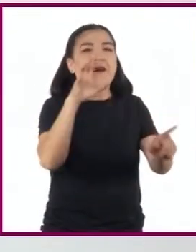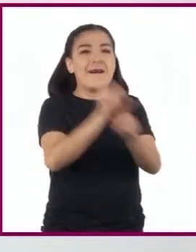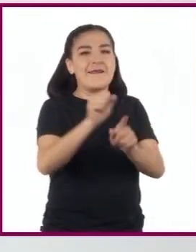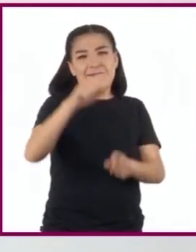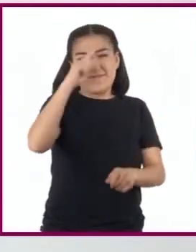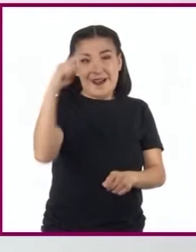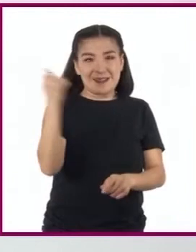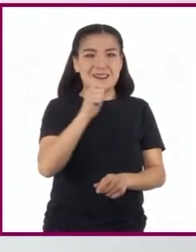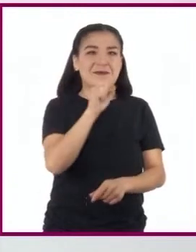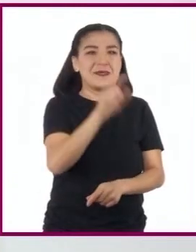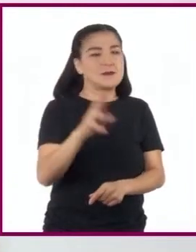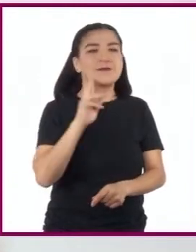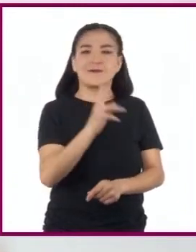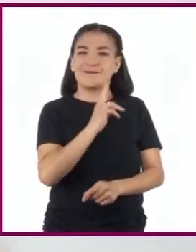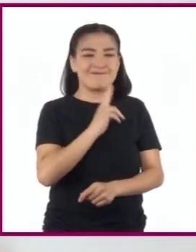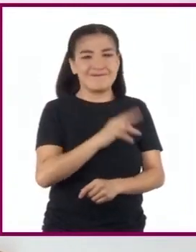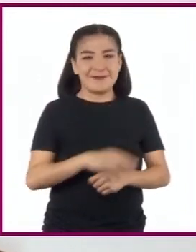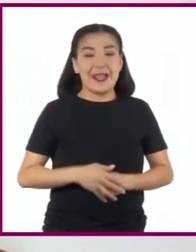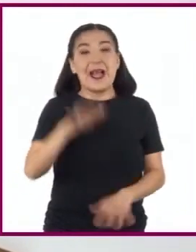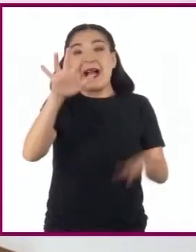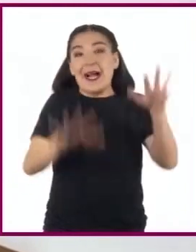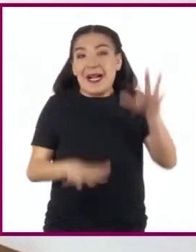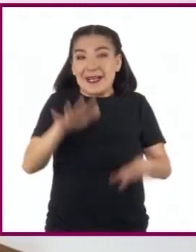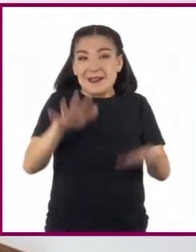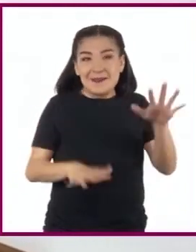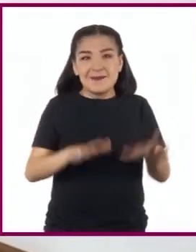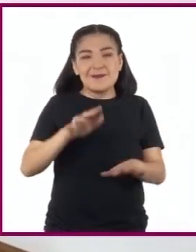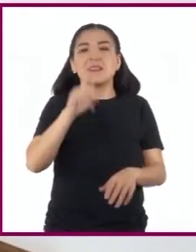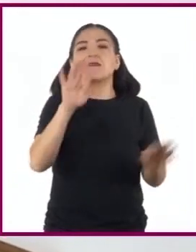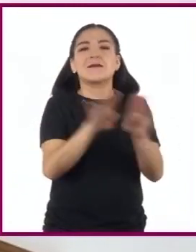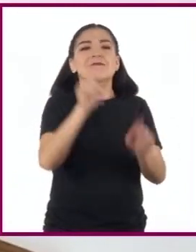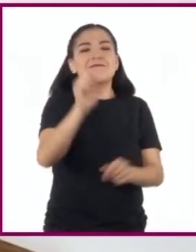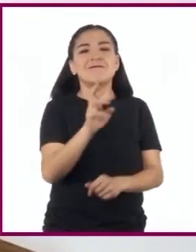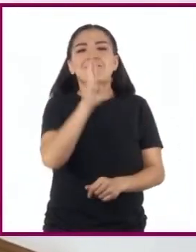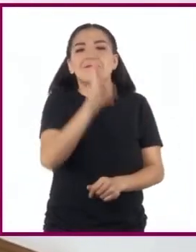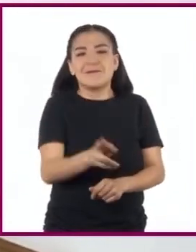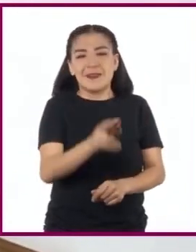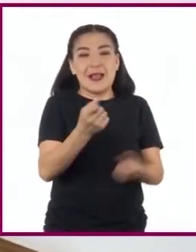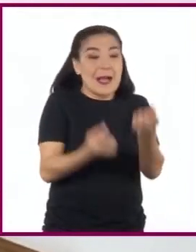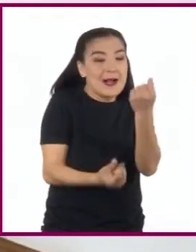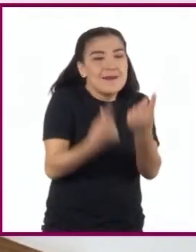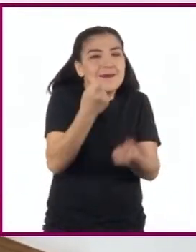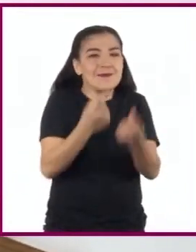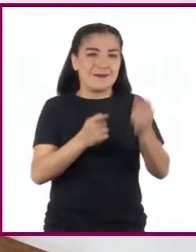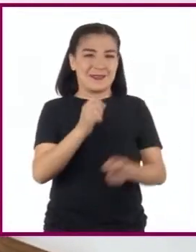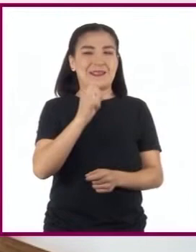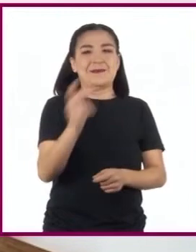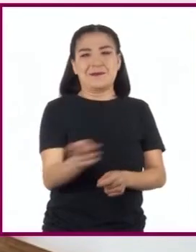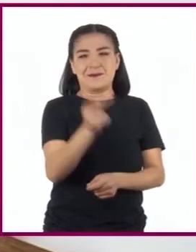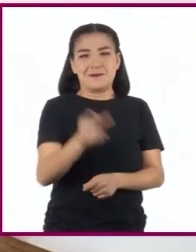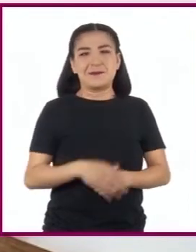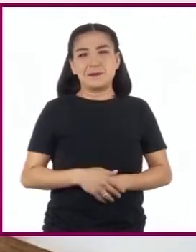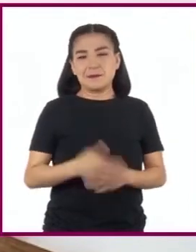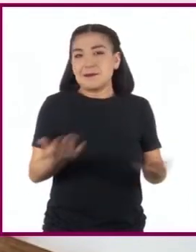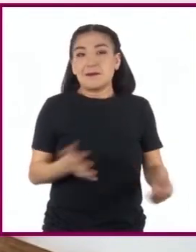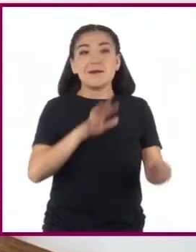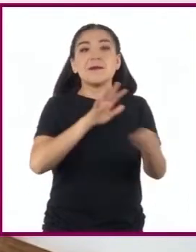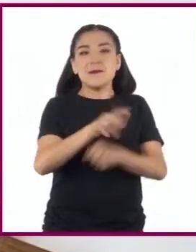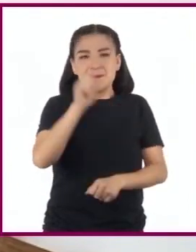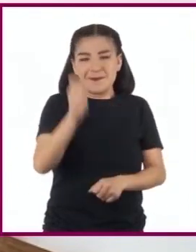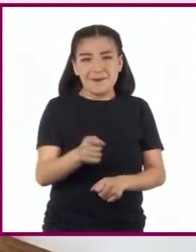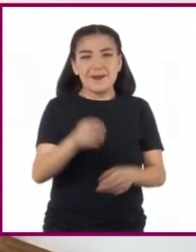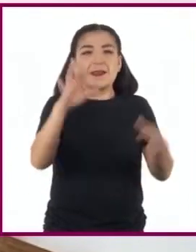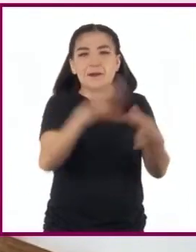misma noticia. A veces, solo se responden algunas preguntas, principalmente aquellas